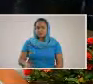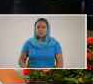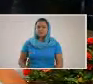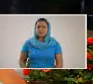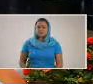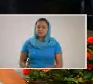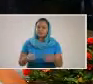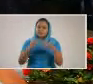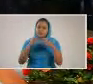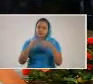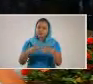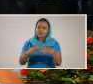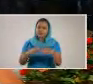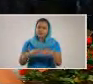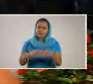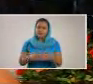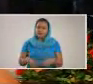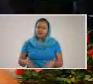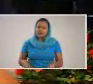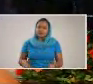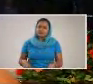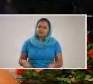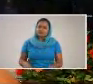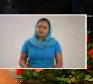aplicando la parte devocional de este tema.